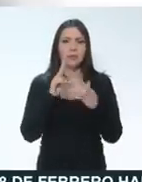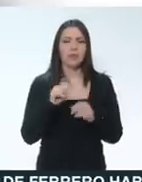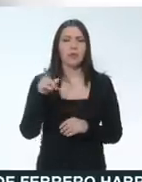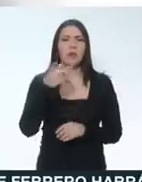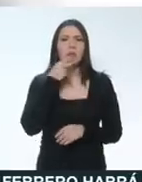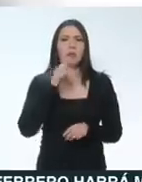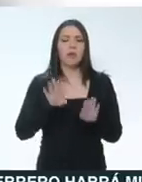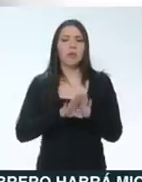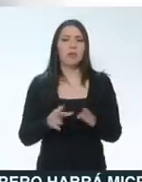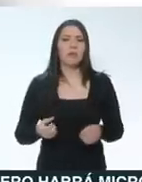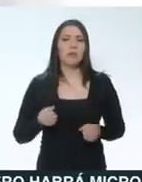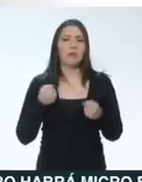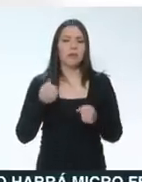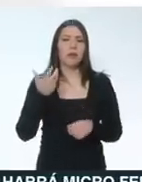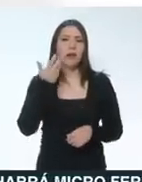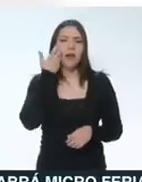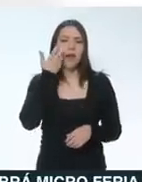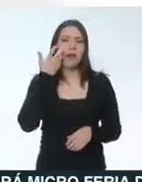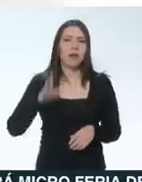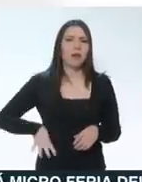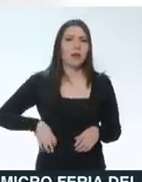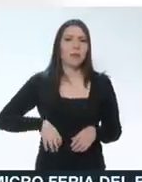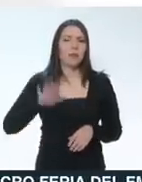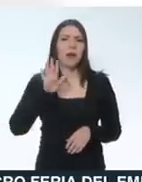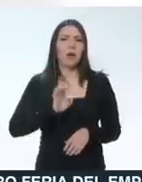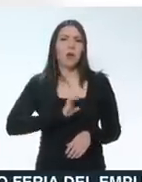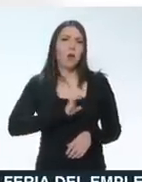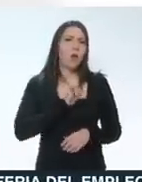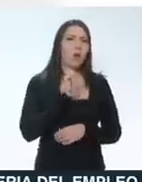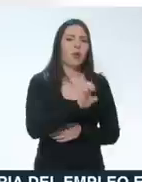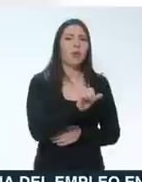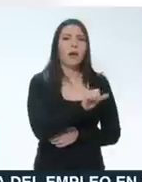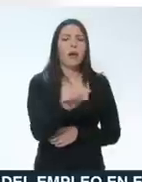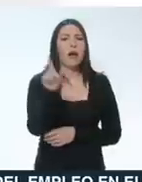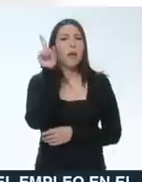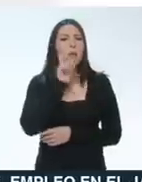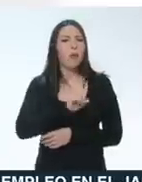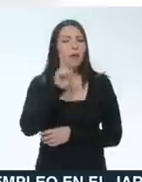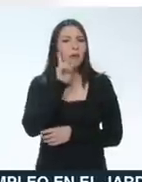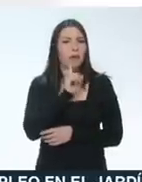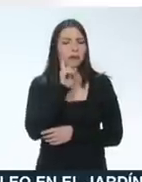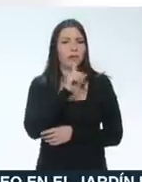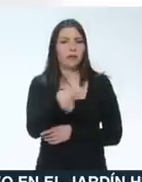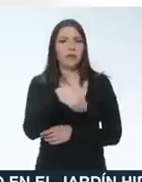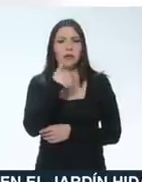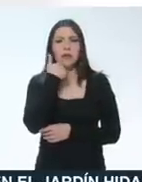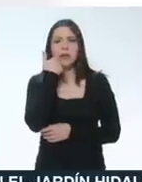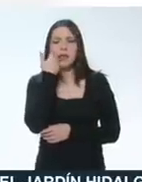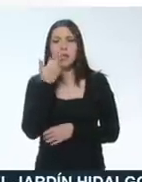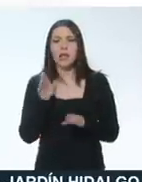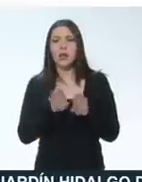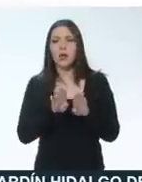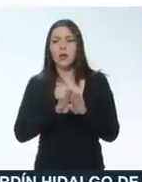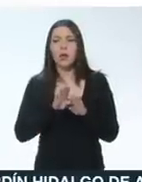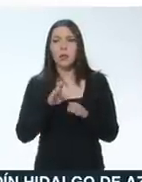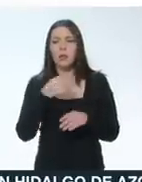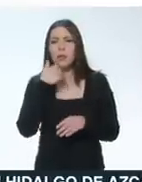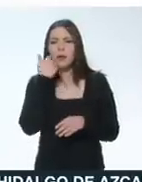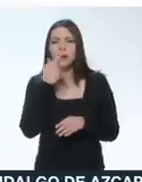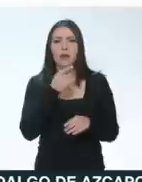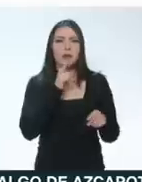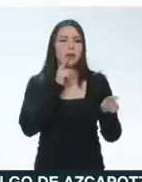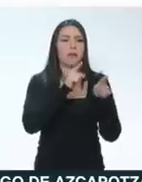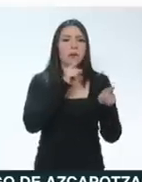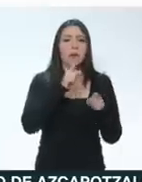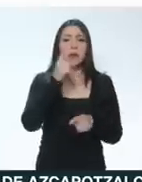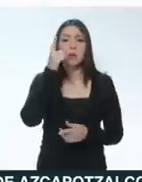misógina, 100% de odio hacia las mujeres, pero por supuesto está tratando de coartar una libertad de expresión que no nada